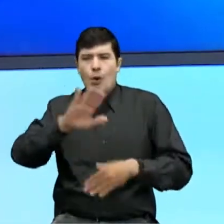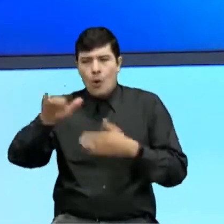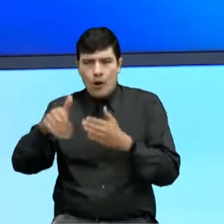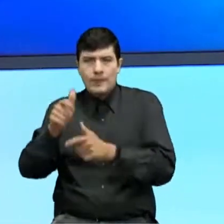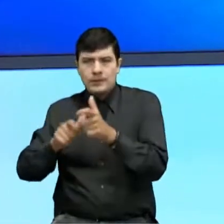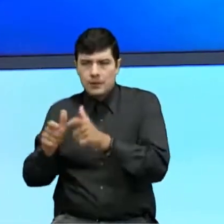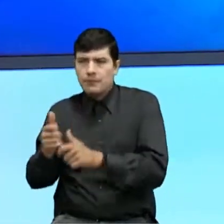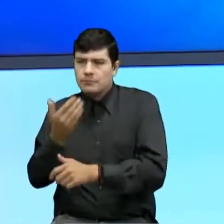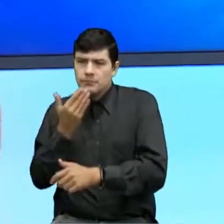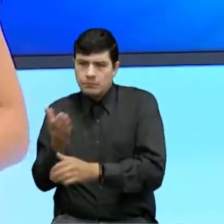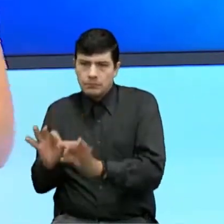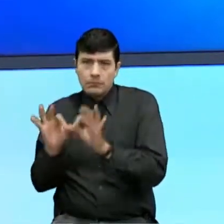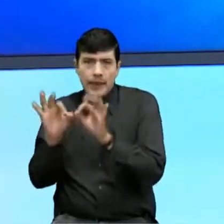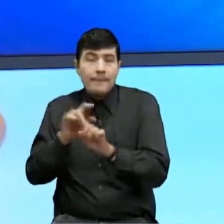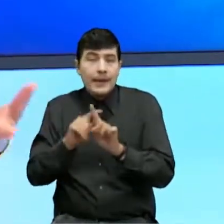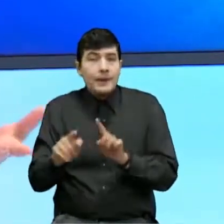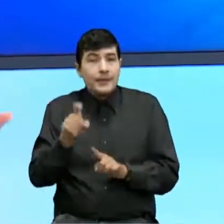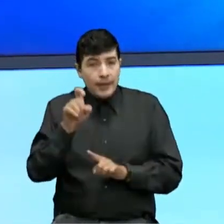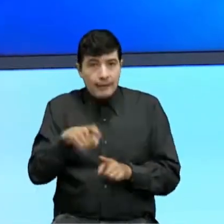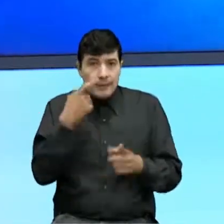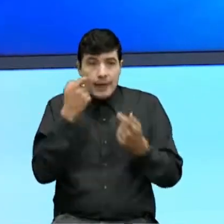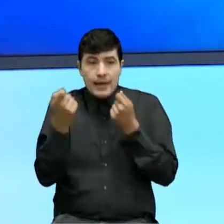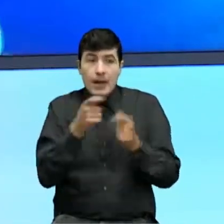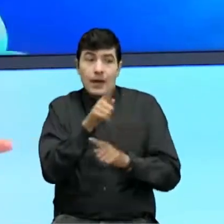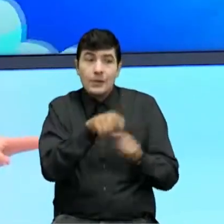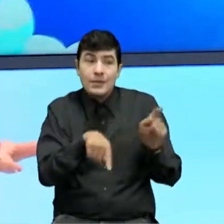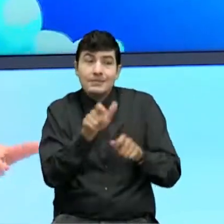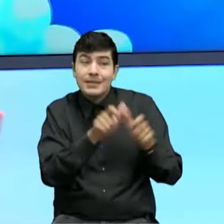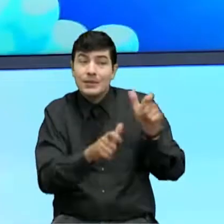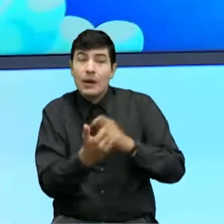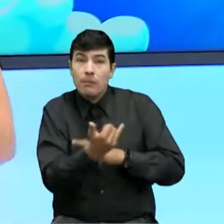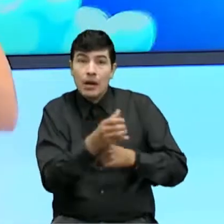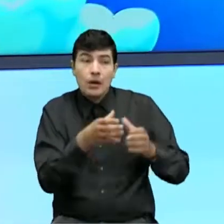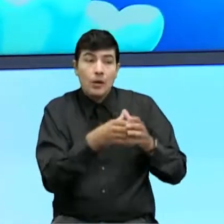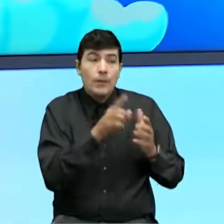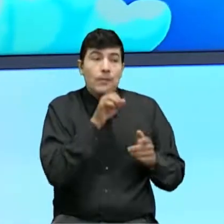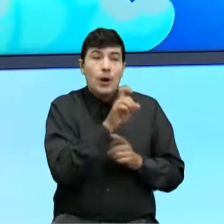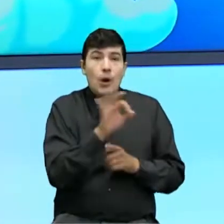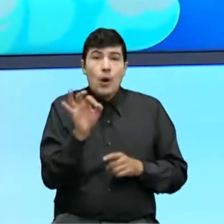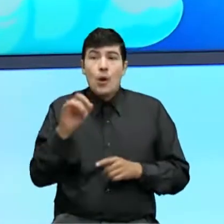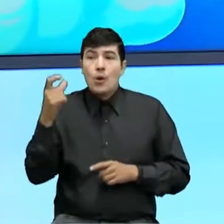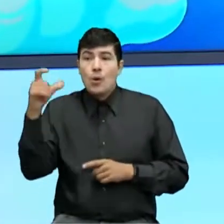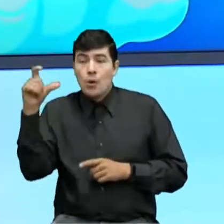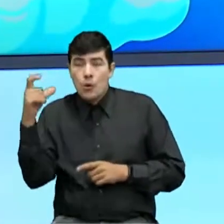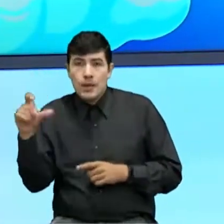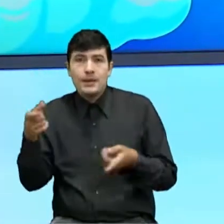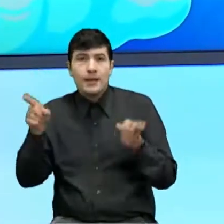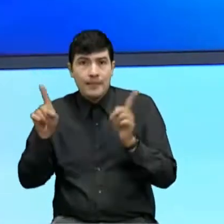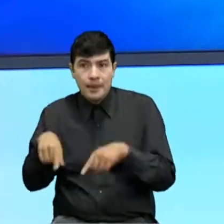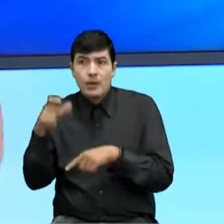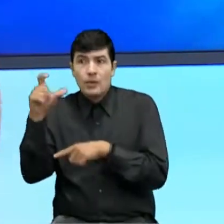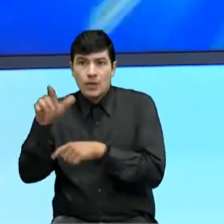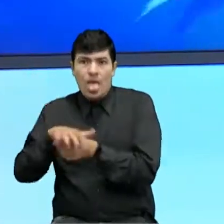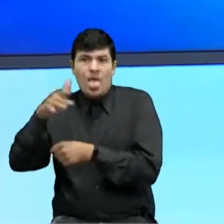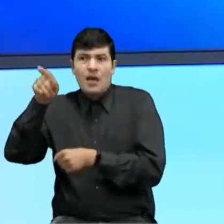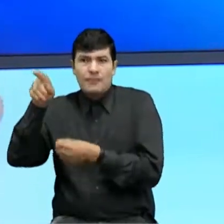trabajar sobre este tema, y no lo digo solamente por el Atlético Bucaramanga, lo digo por los hinchas del Cúcuta que son agresivos, lo digo por los